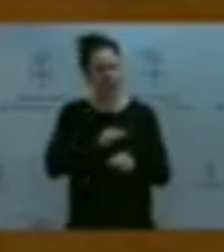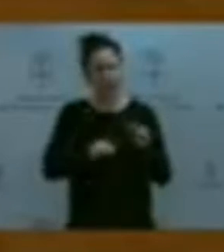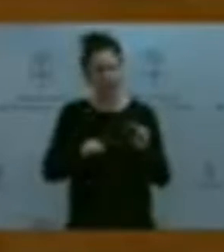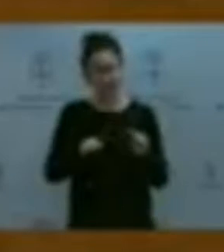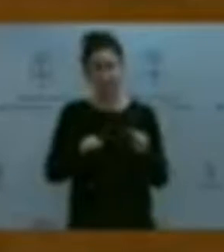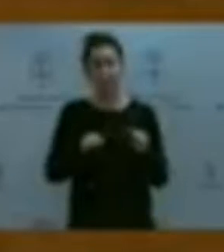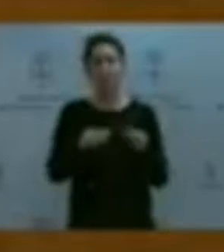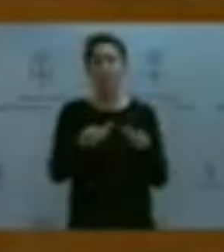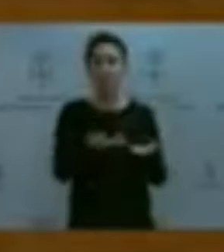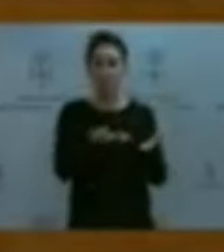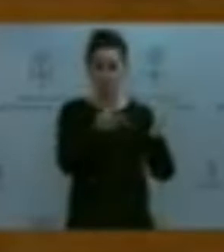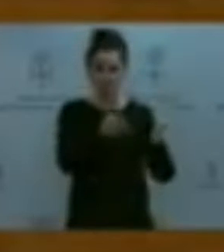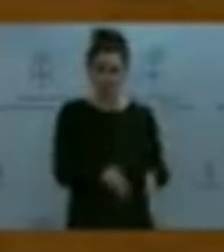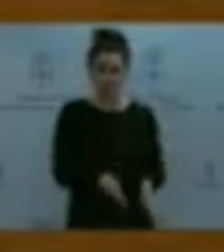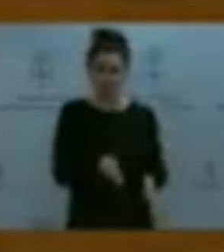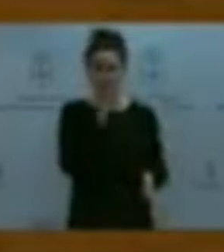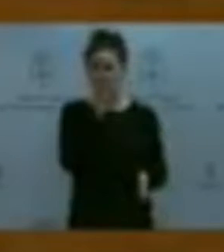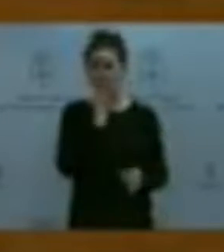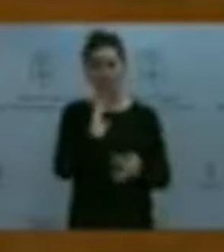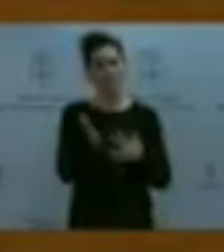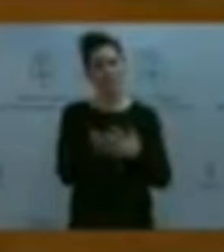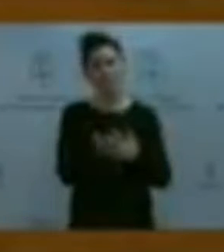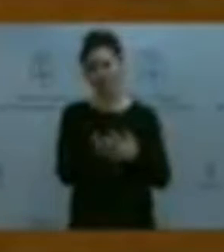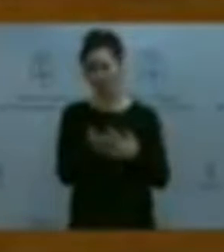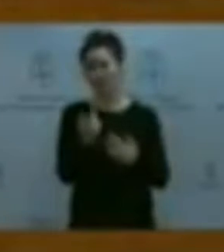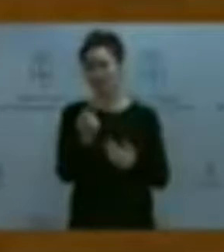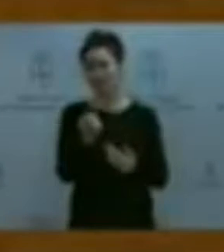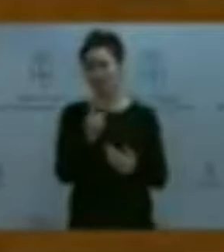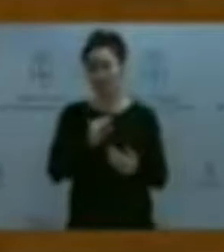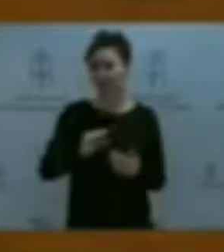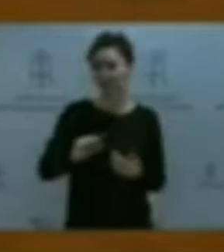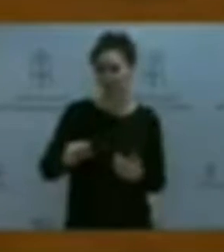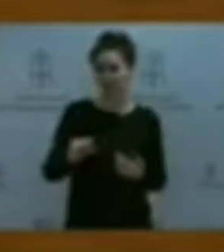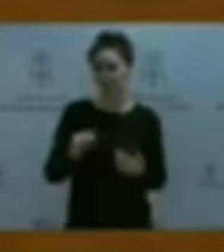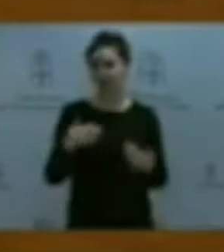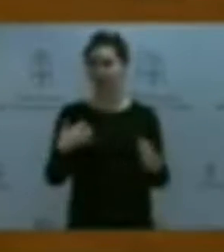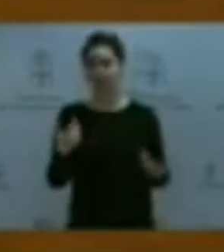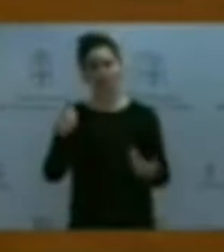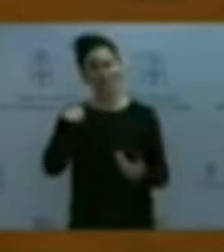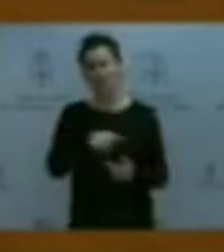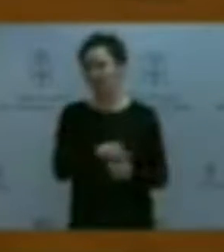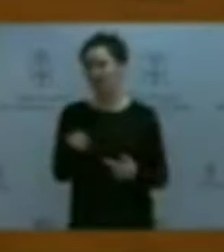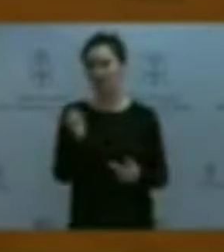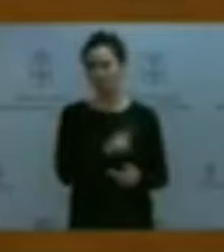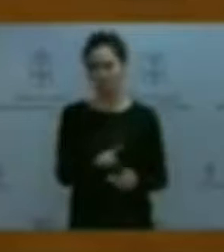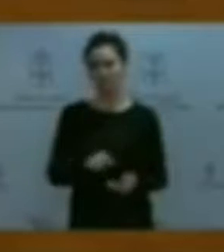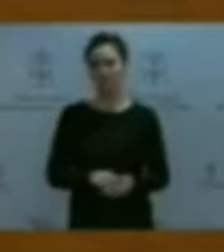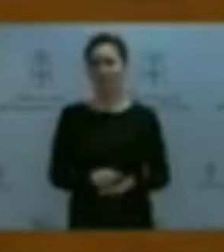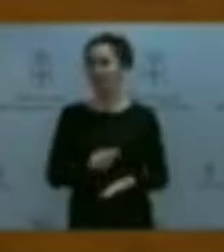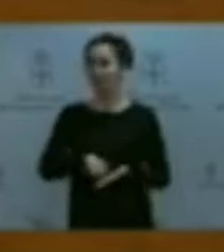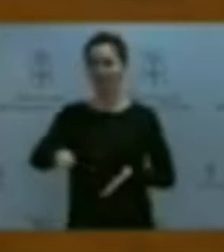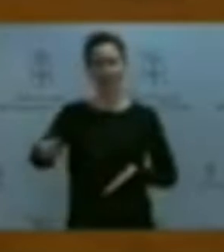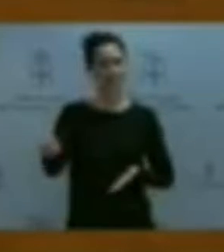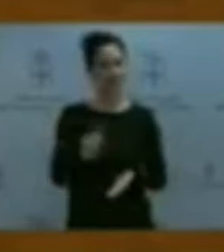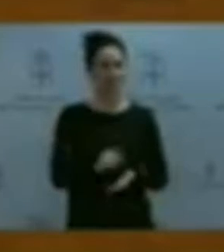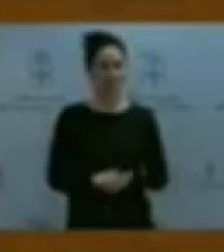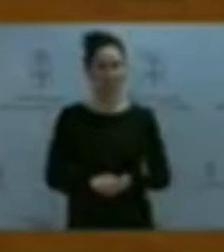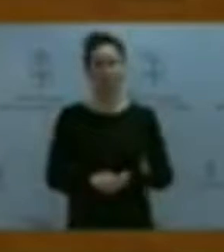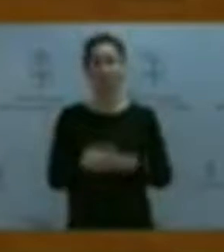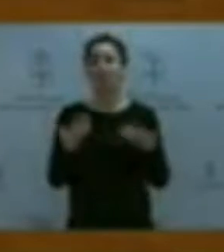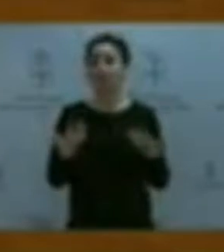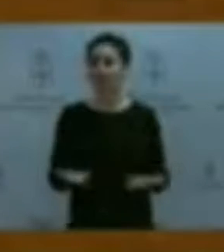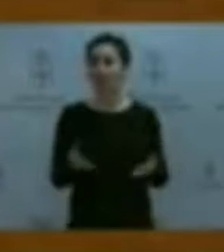esos 300 millones, que lo sepan todos los asturianos. Un proyecto cargado de modificaciones